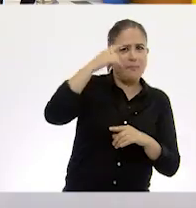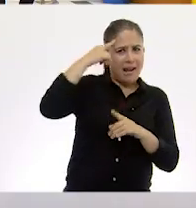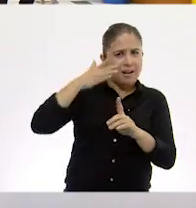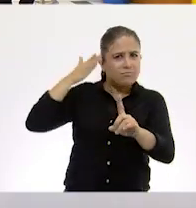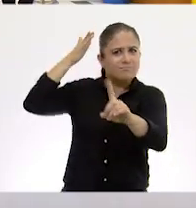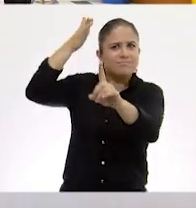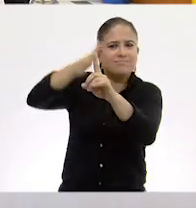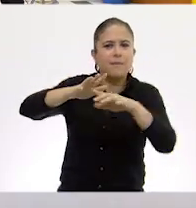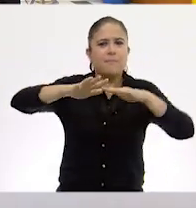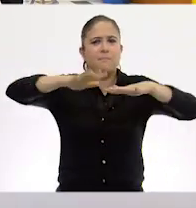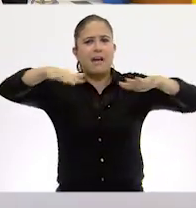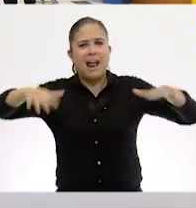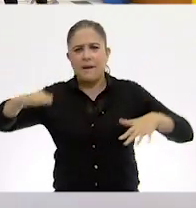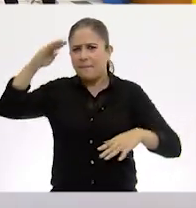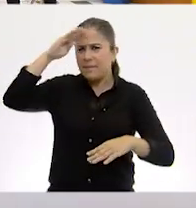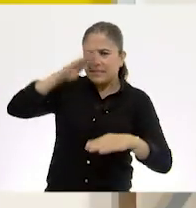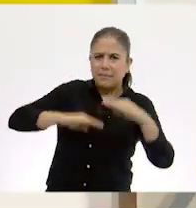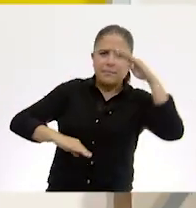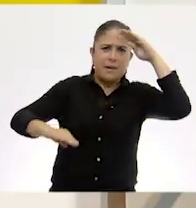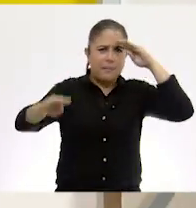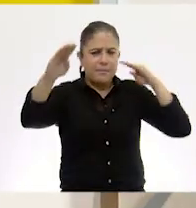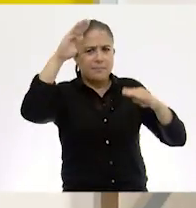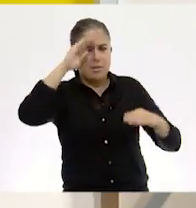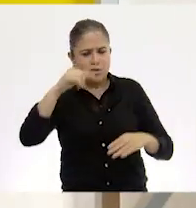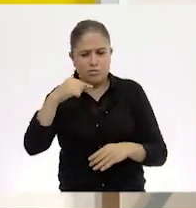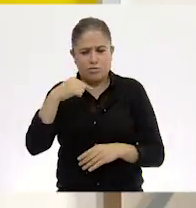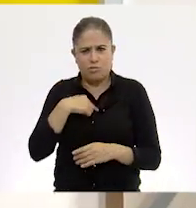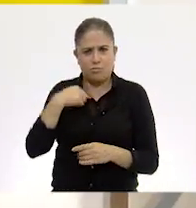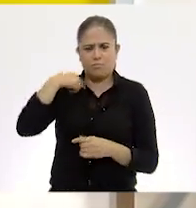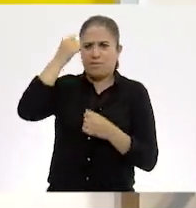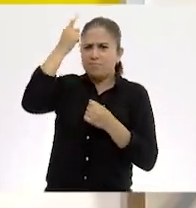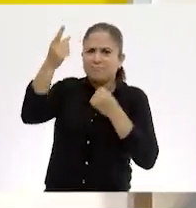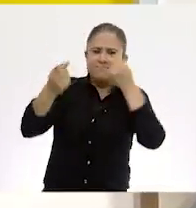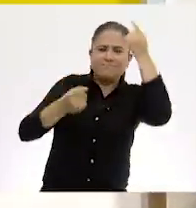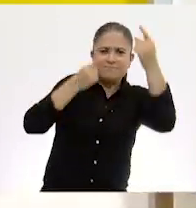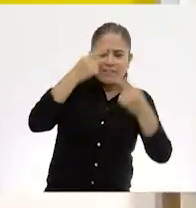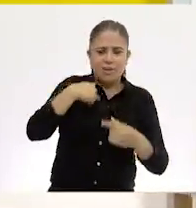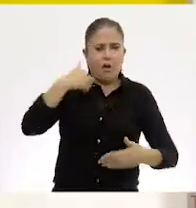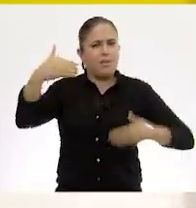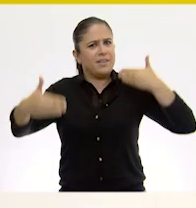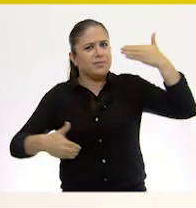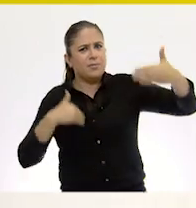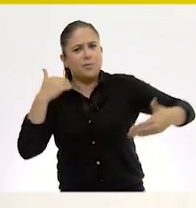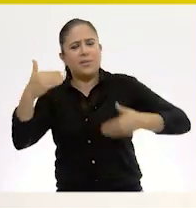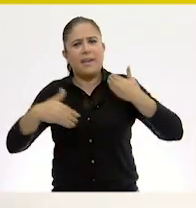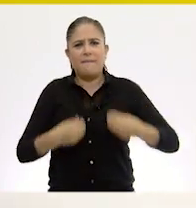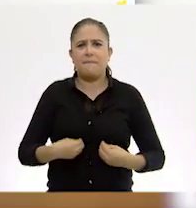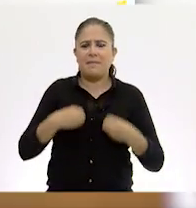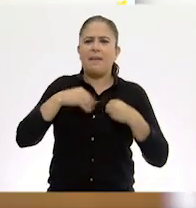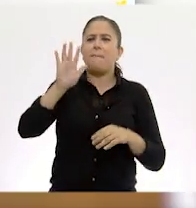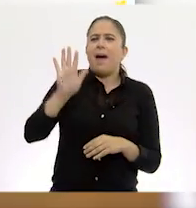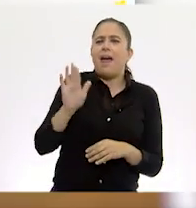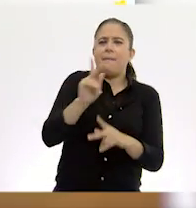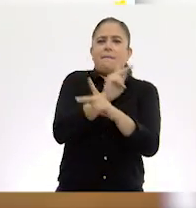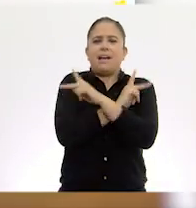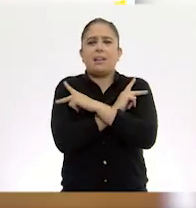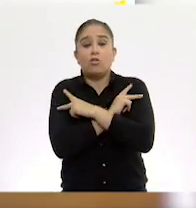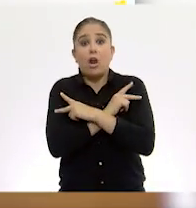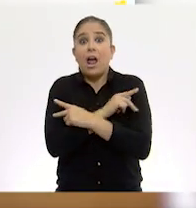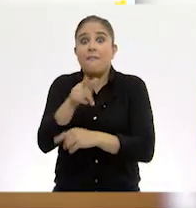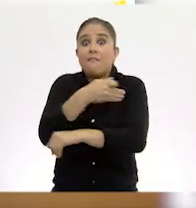mar, ahí reflexionar, sacar mis propias conclusiones. Disfruto la vida como si fueran mis vacaciones. Mi familia, mi tesoro,